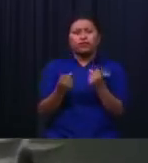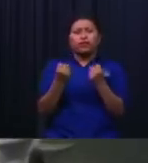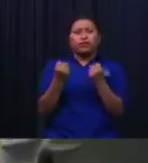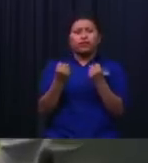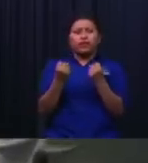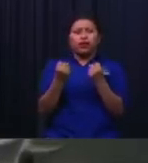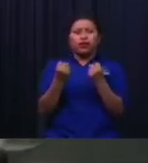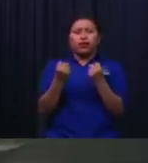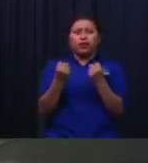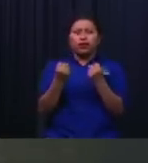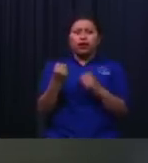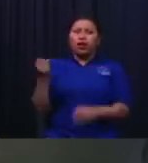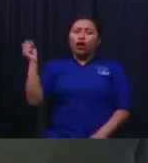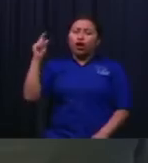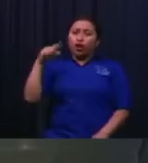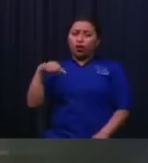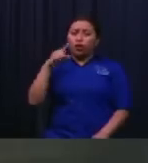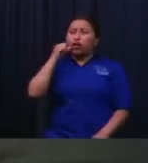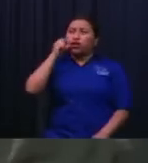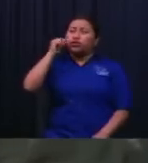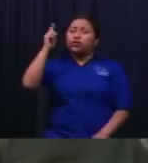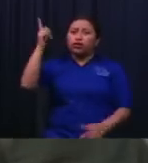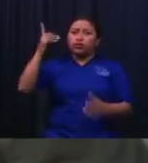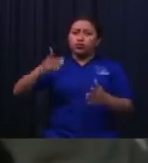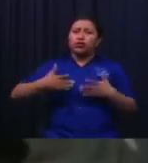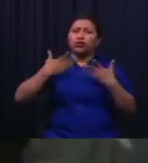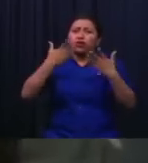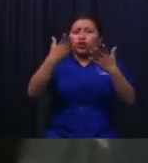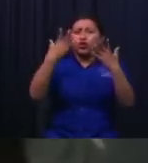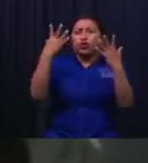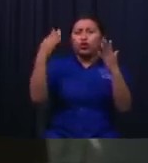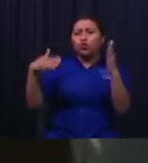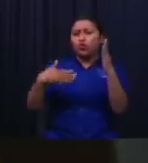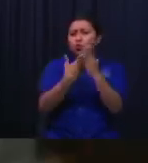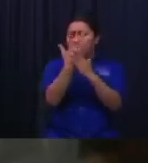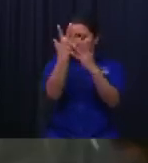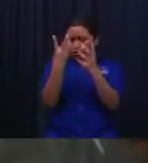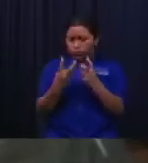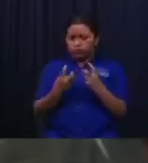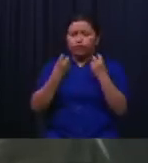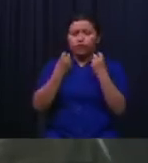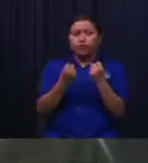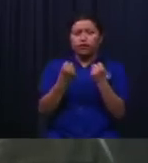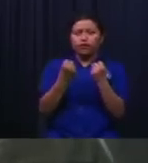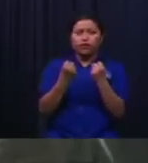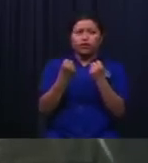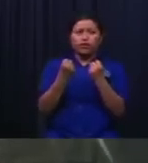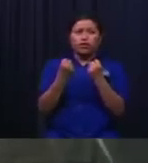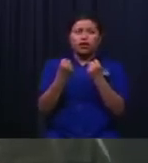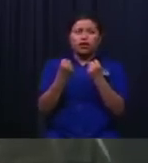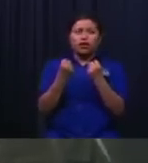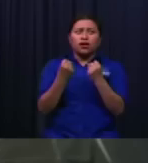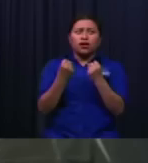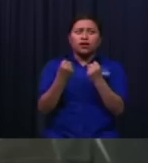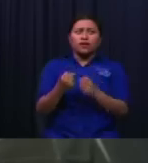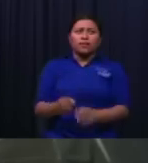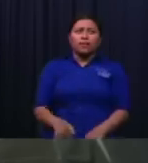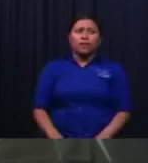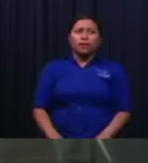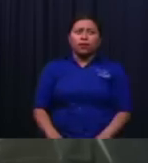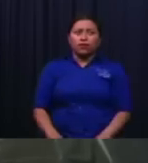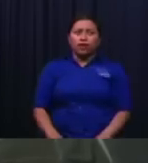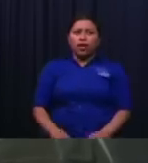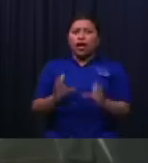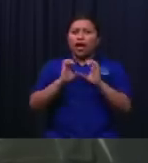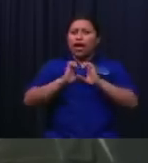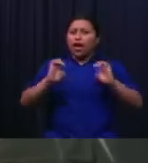Así que reciba nuevas fuerzas también. Y en ese pasaje, en el libro de Esdras, Él les dice: no estén más